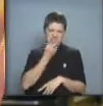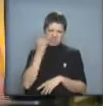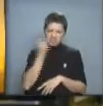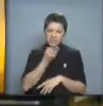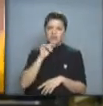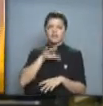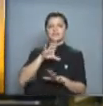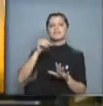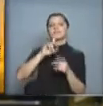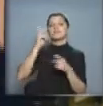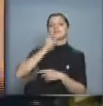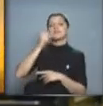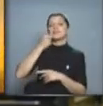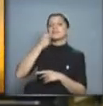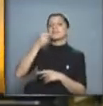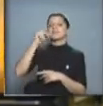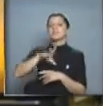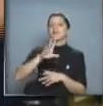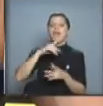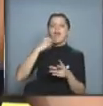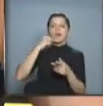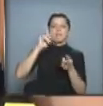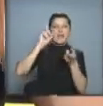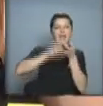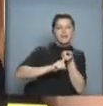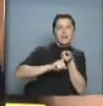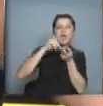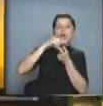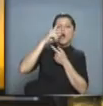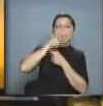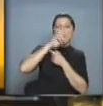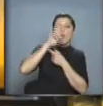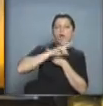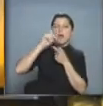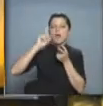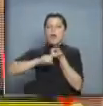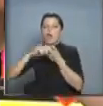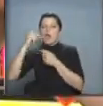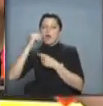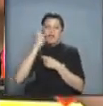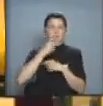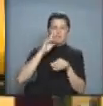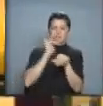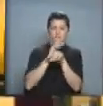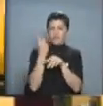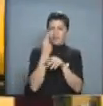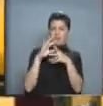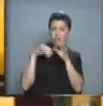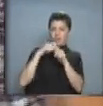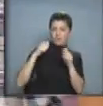te mienten. Y esposo, Me parece que vos, me parece que vos tenés un problema con los hombres muy importante. Puede ser, pero